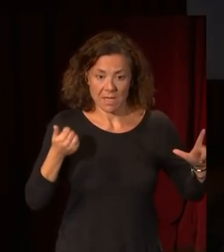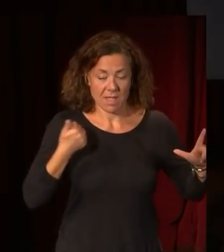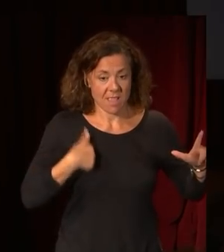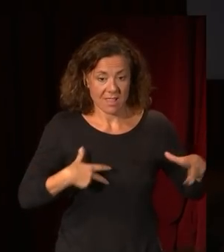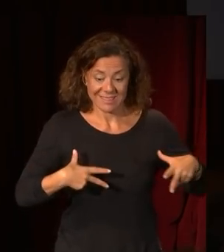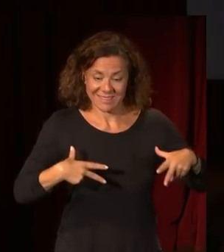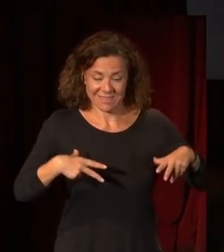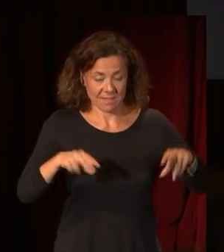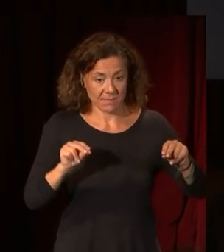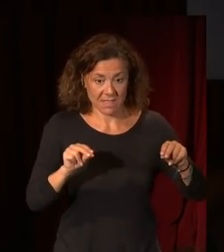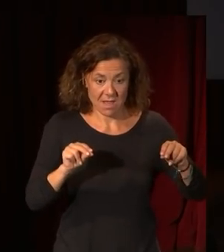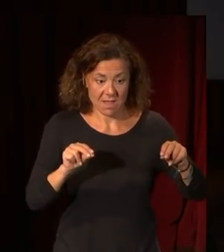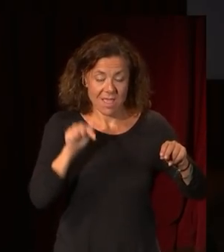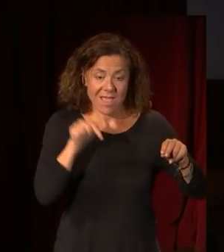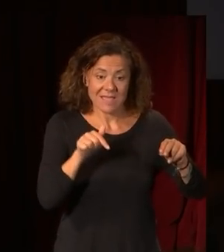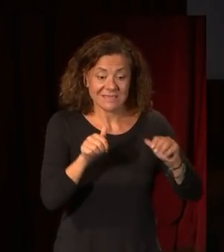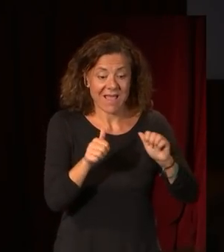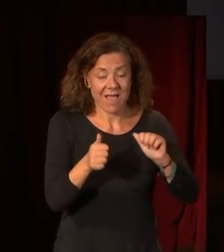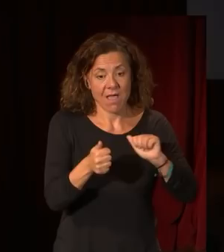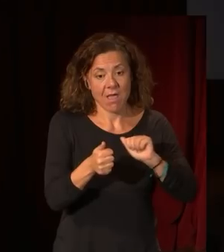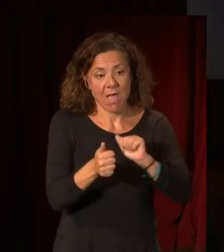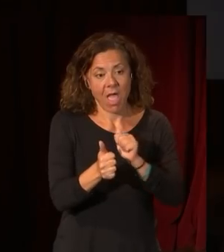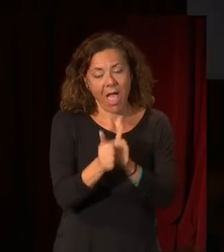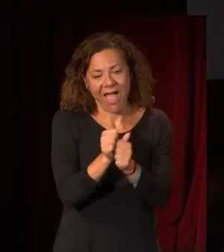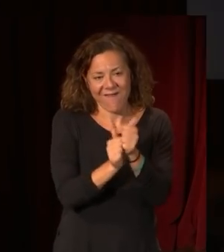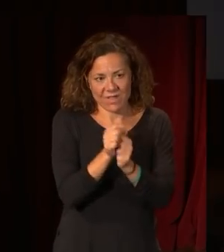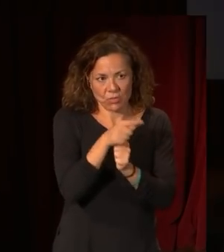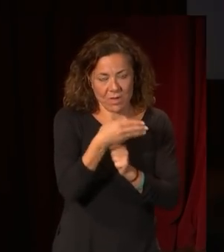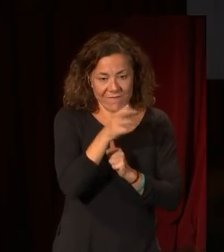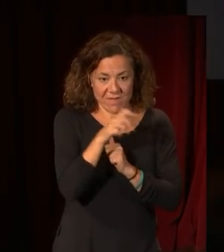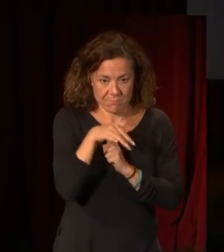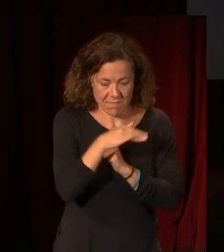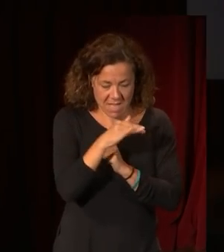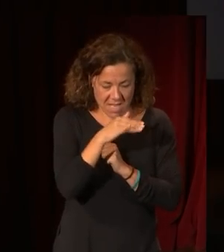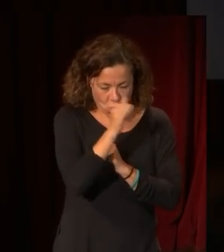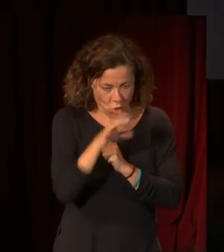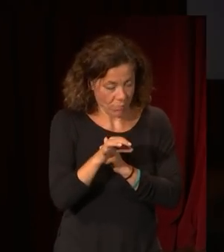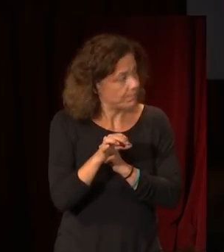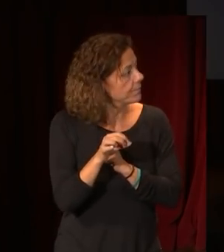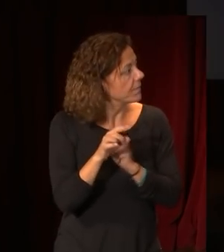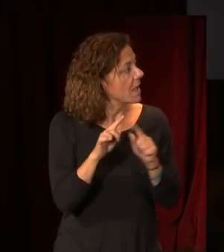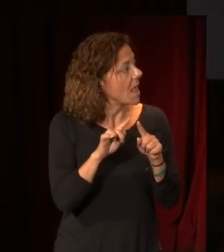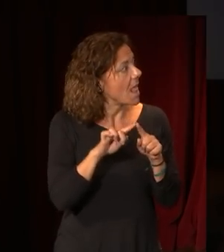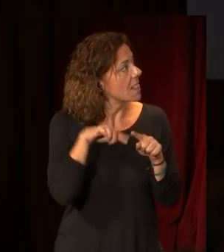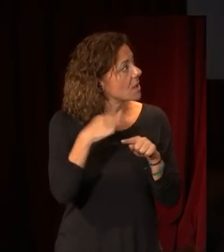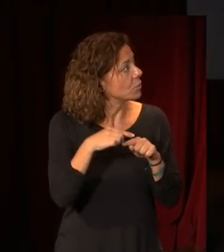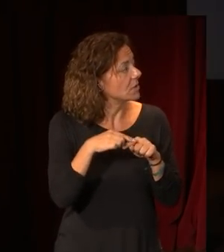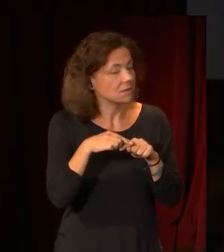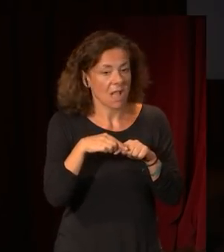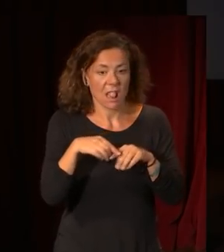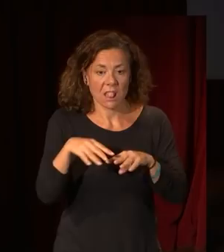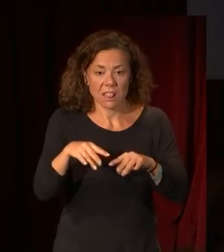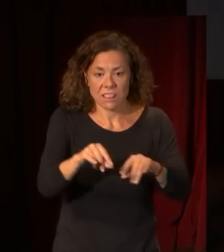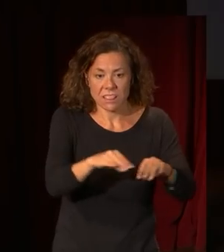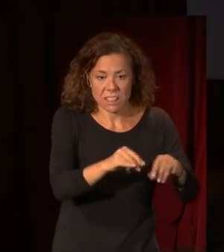esta aventura pictórica de bermejo después el desierto por decirlo así